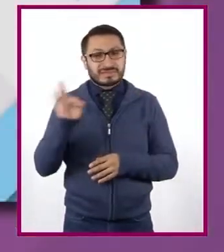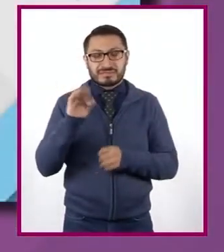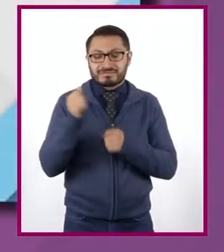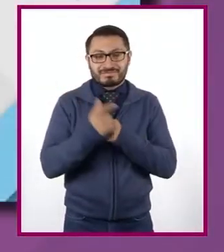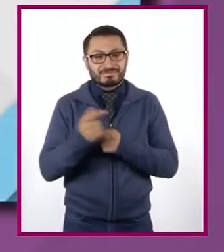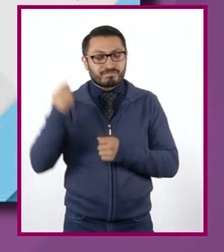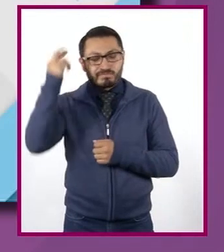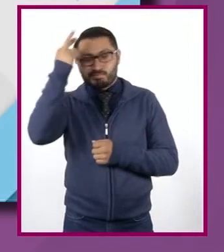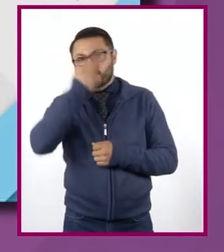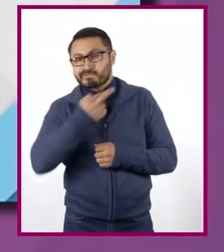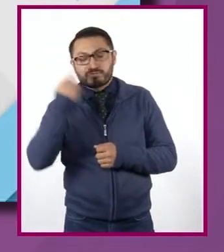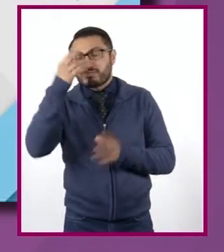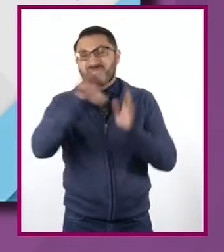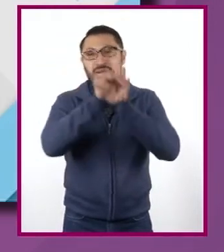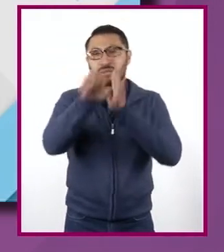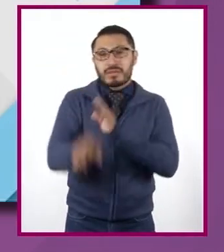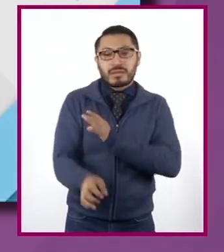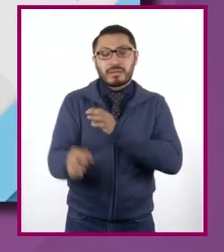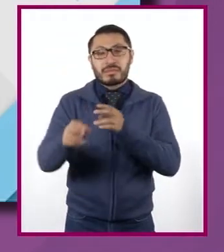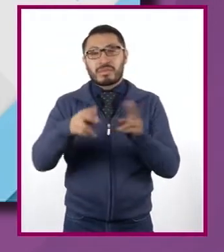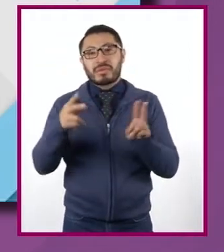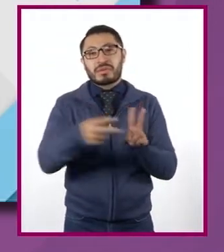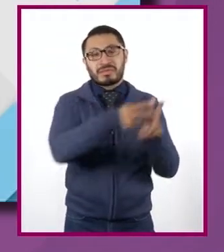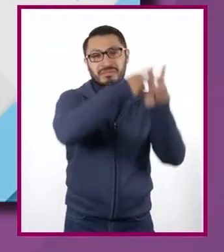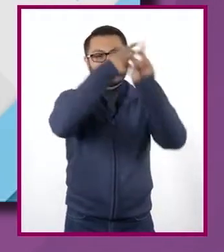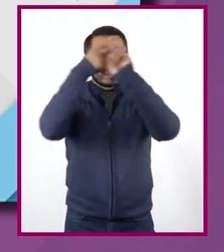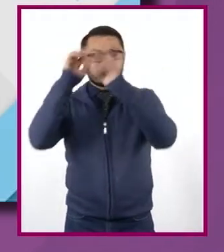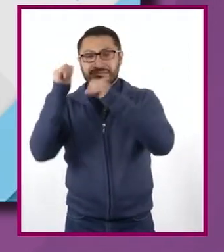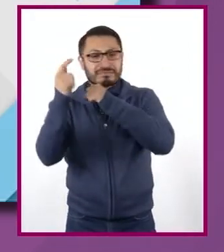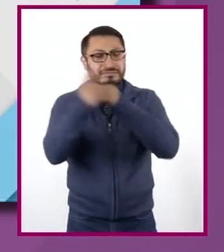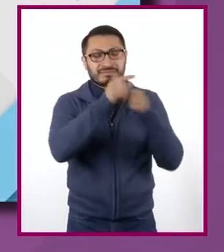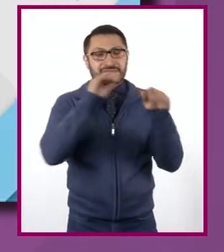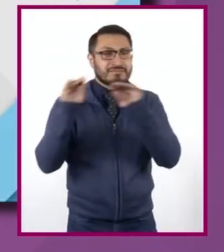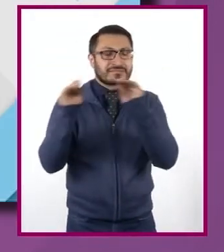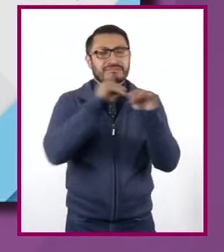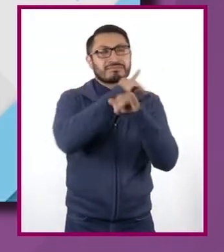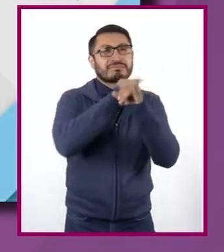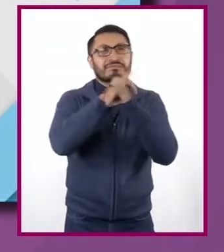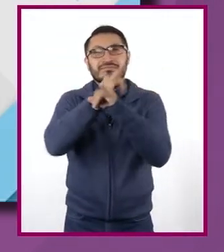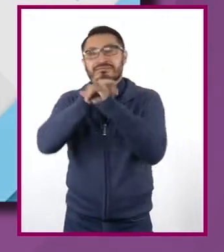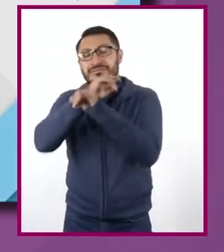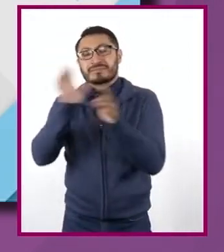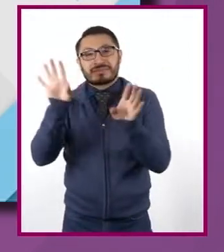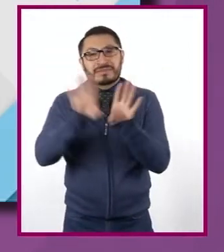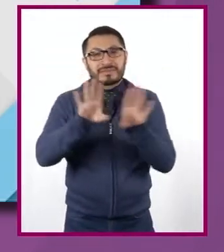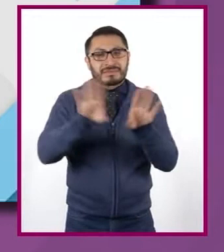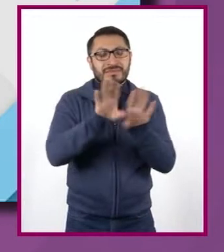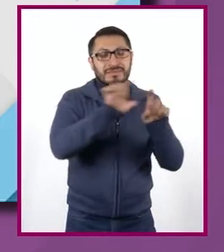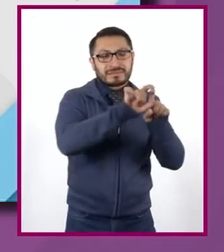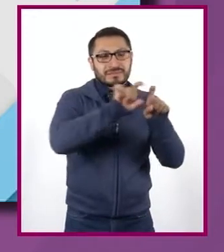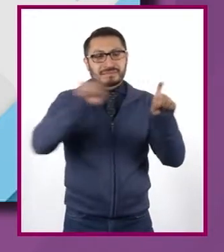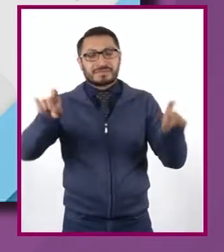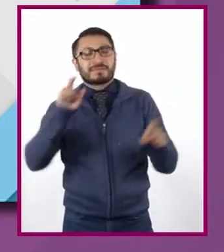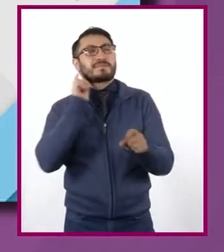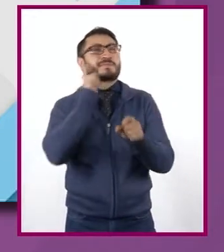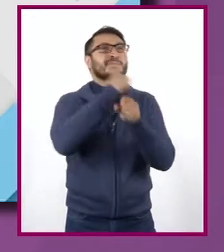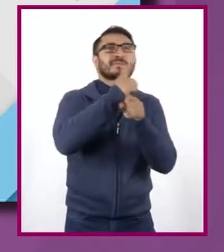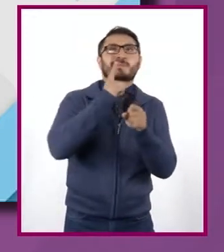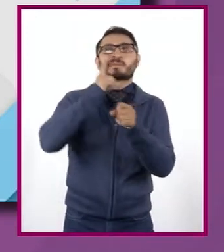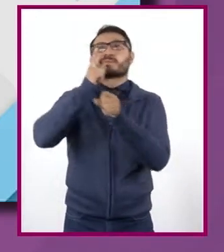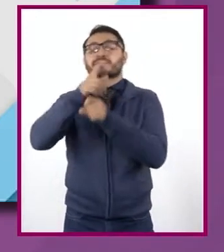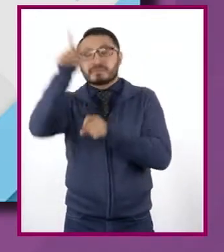fenómeno, digamos el movimiento de los astros. Se construyen las ecuaciones que representan el comportamiento observado y